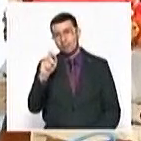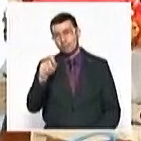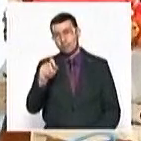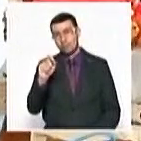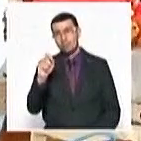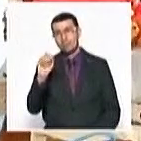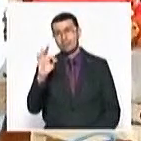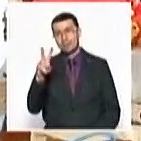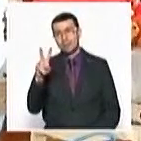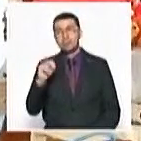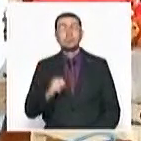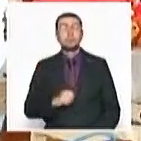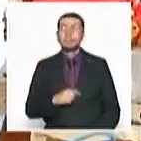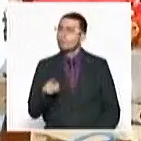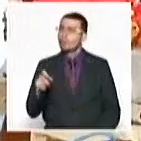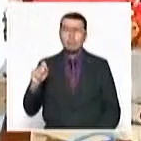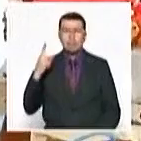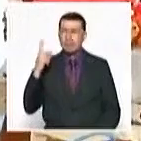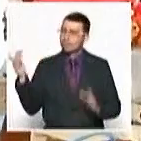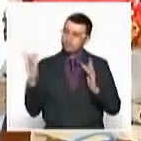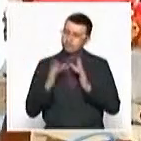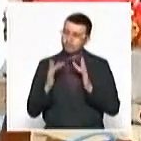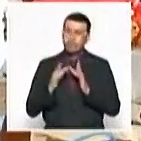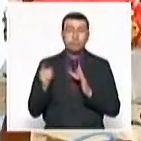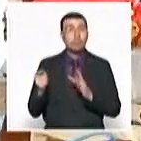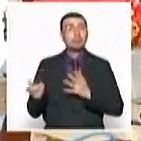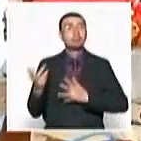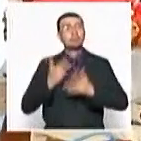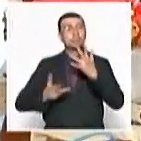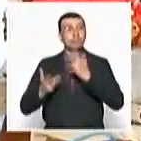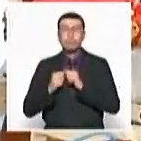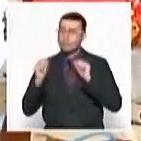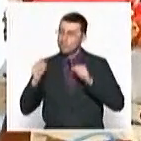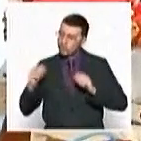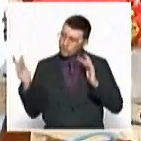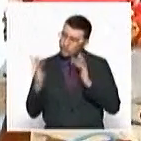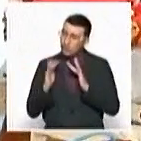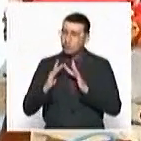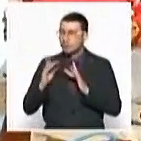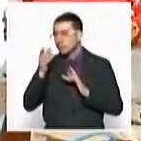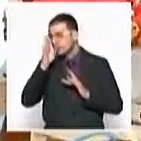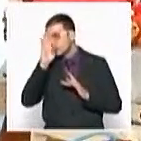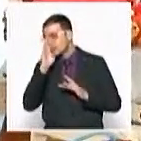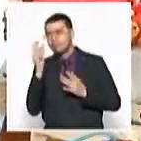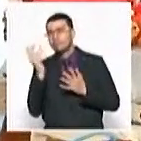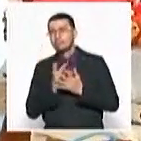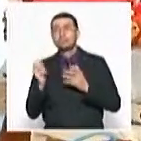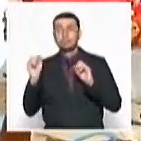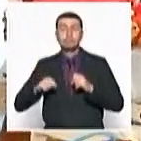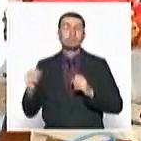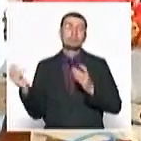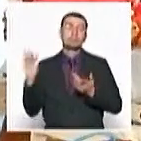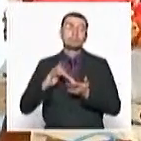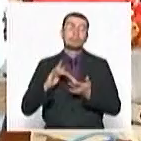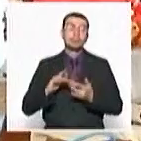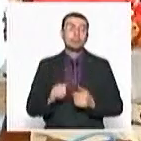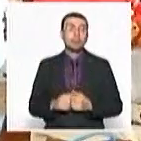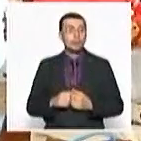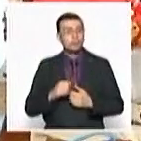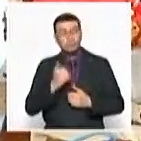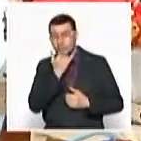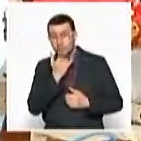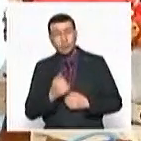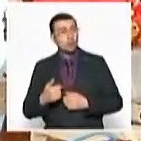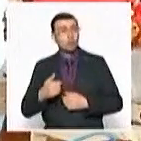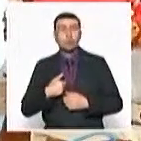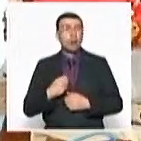aquí en las primeras oportunidades daremos cabida a esas inquietudes. Mi problema es que cuando voy a vomitar por